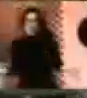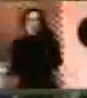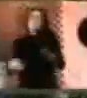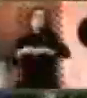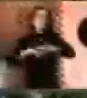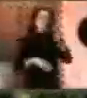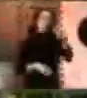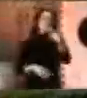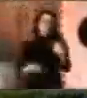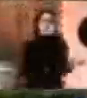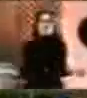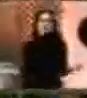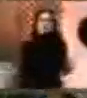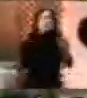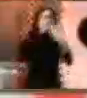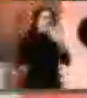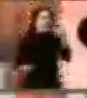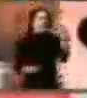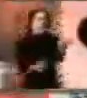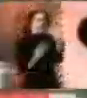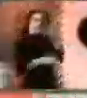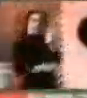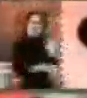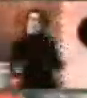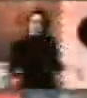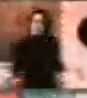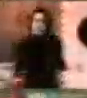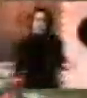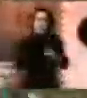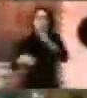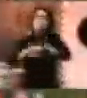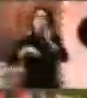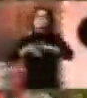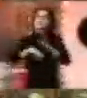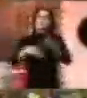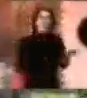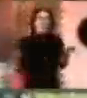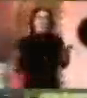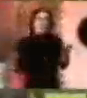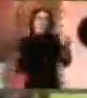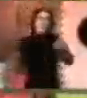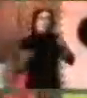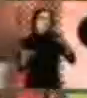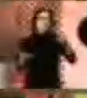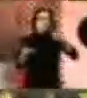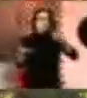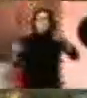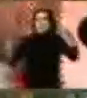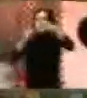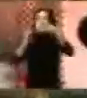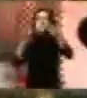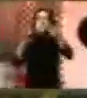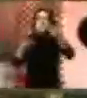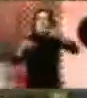Dígame si me están diciendo la verdad. ¿Por qué no cogen ustedes un buen traje de